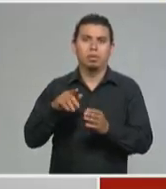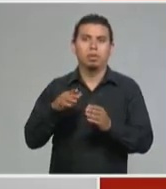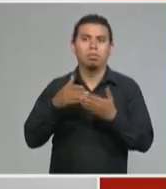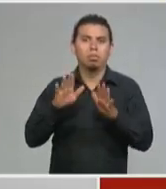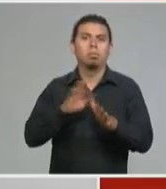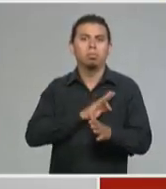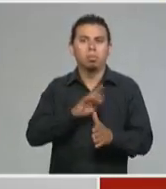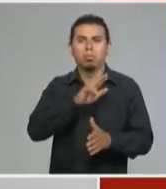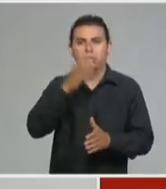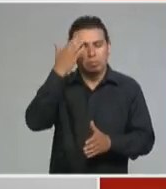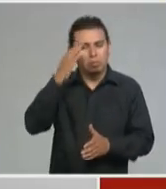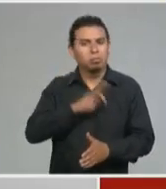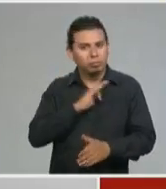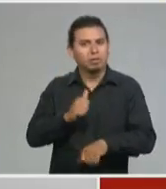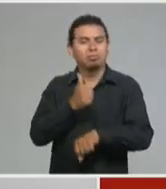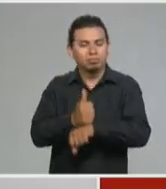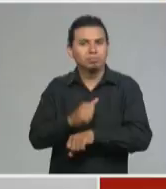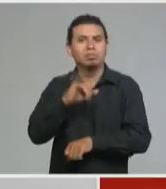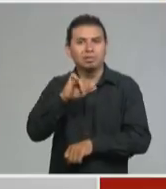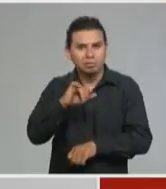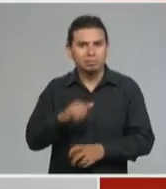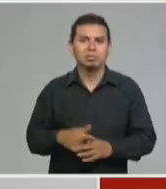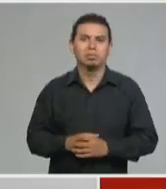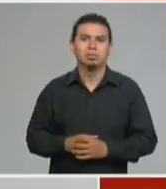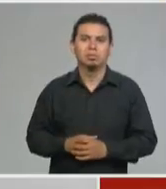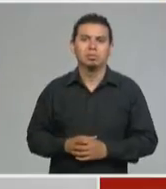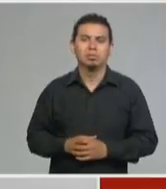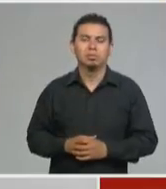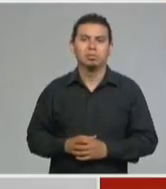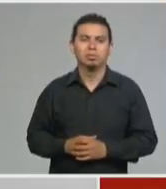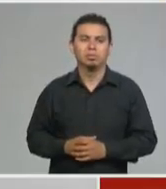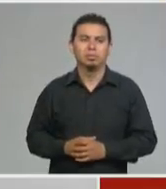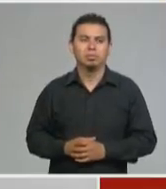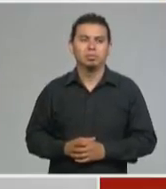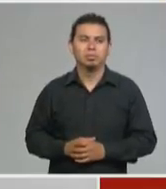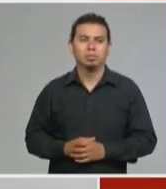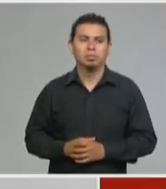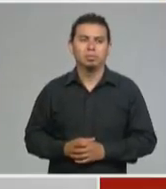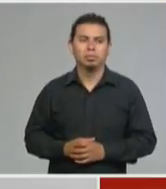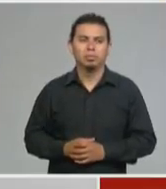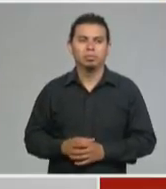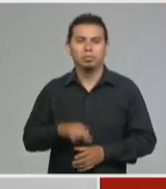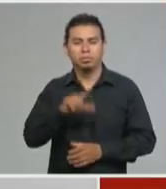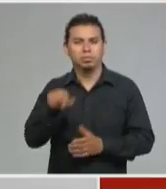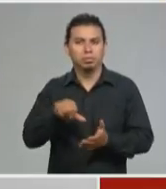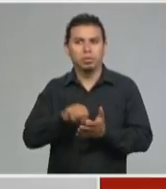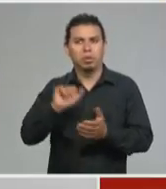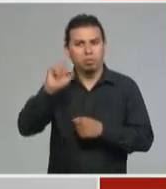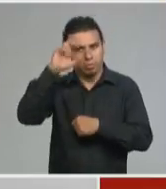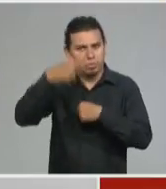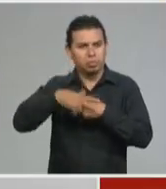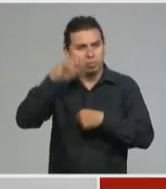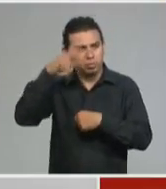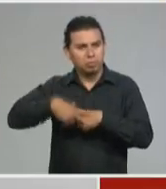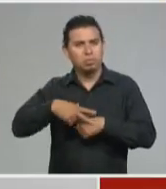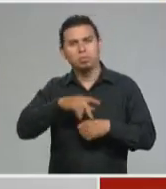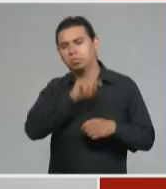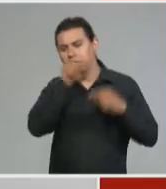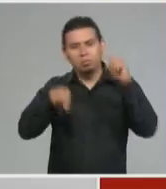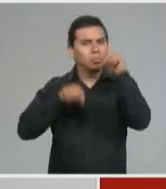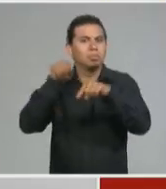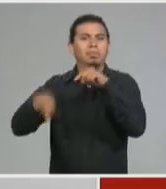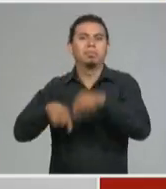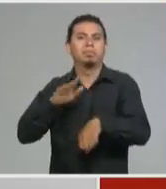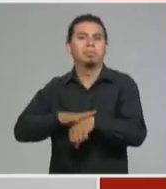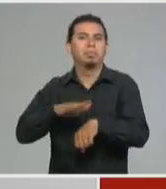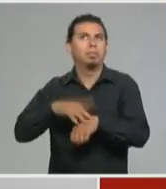que su decoración era el tejido petrificado señalado por Huxley. En los 40 otros europeos, dos refugiados españoles